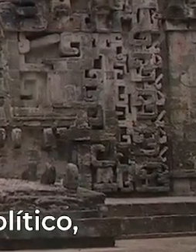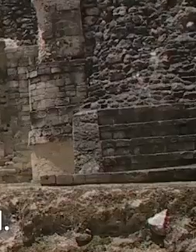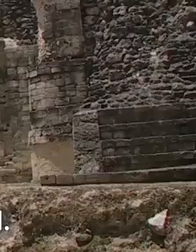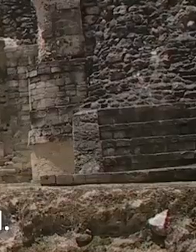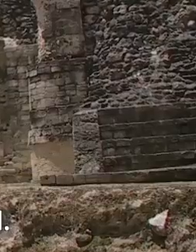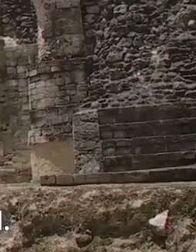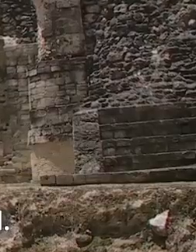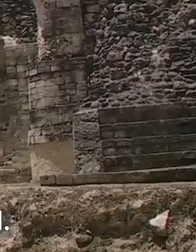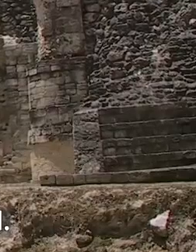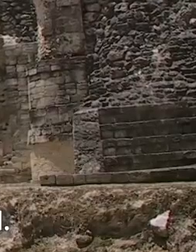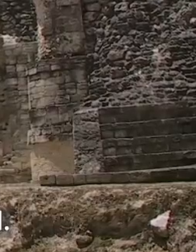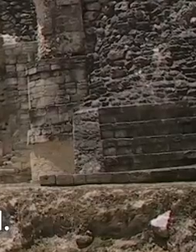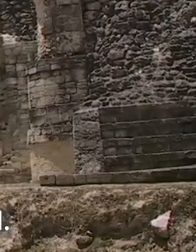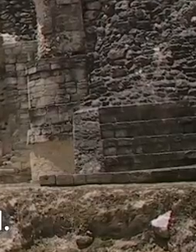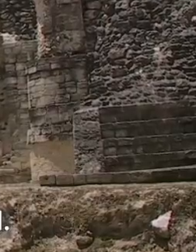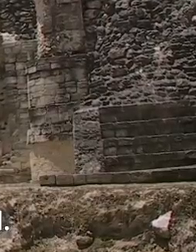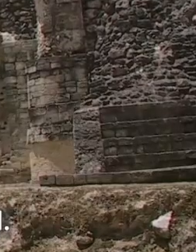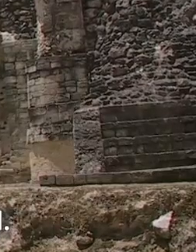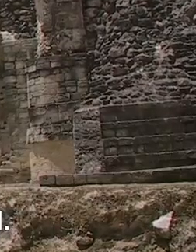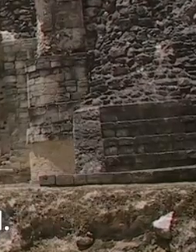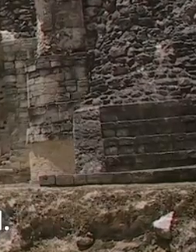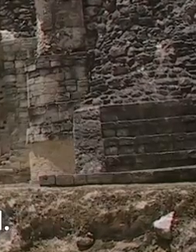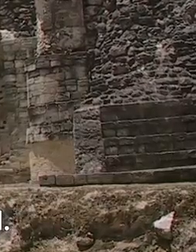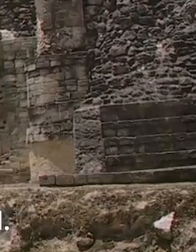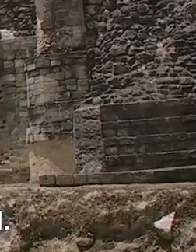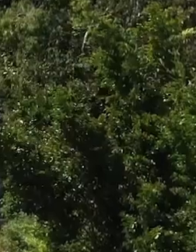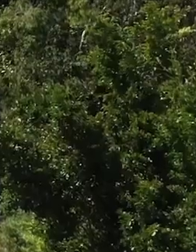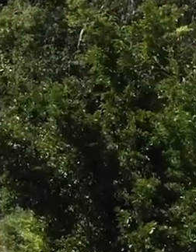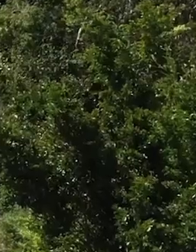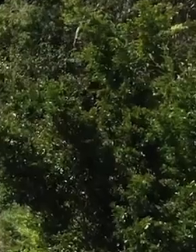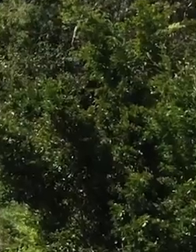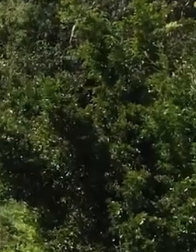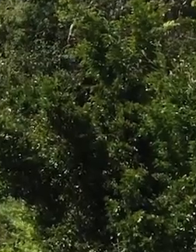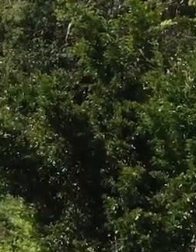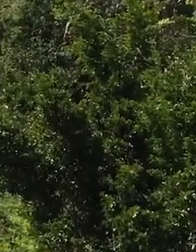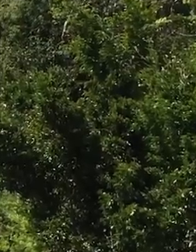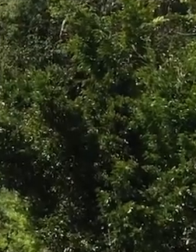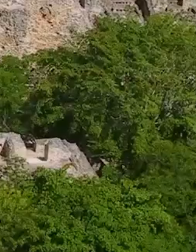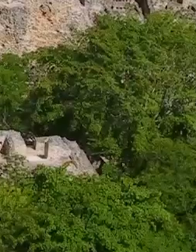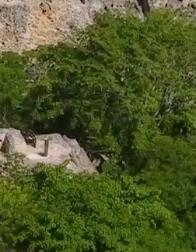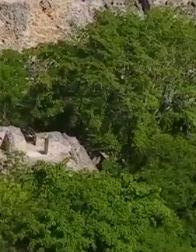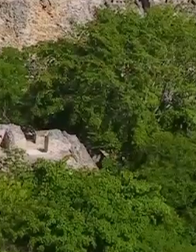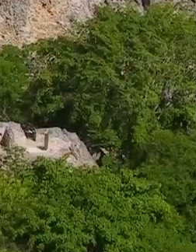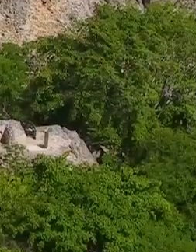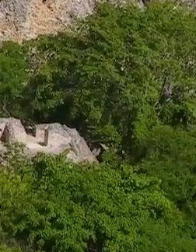político, conformando una red urbana regional.